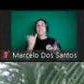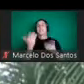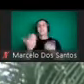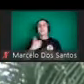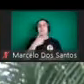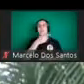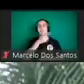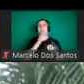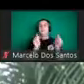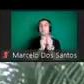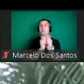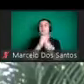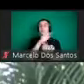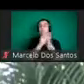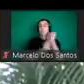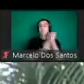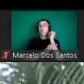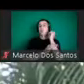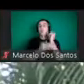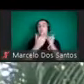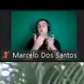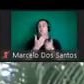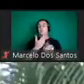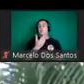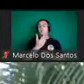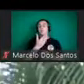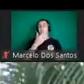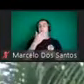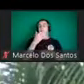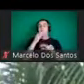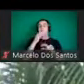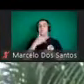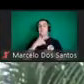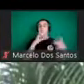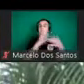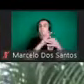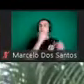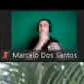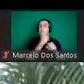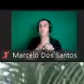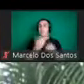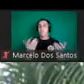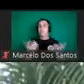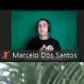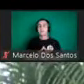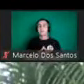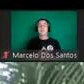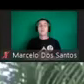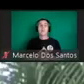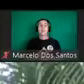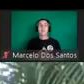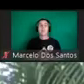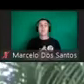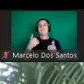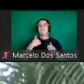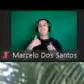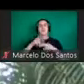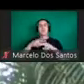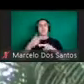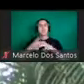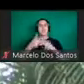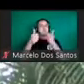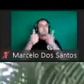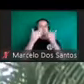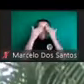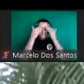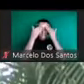Y bueno, nada más ya volver a agradecer a la ministra Cristina Abogado por todo el